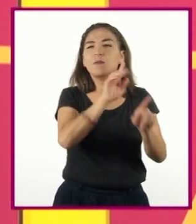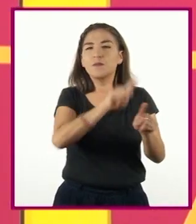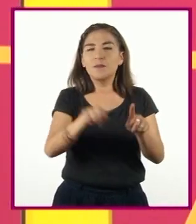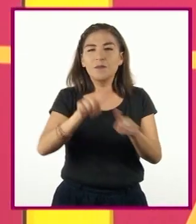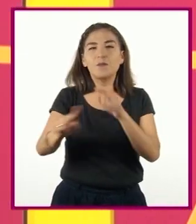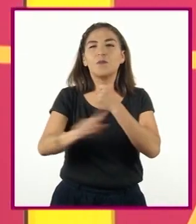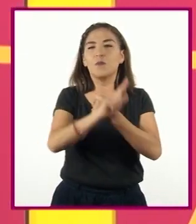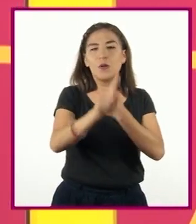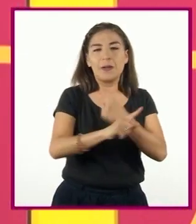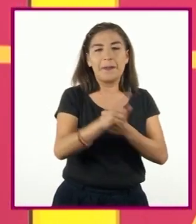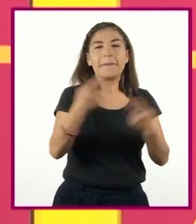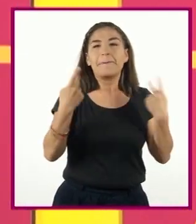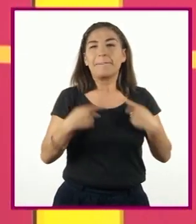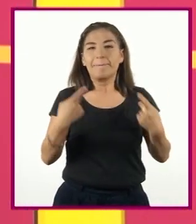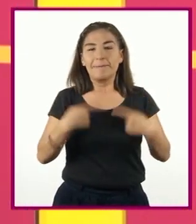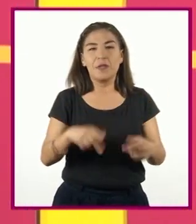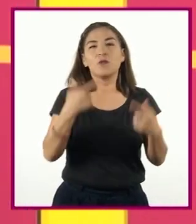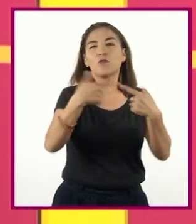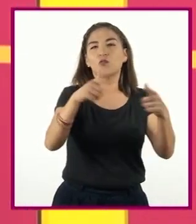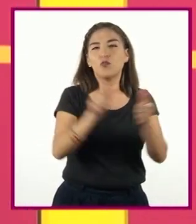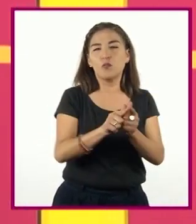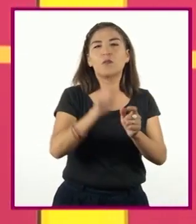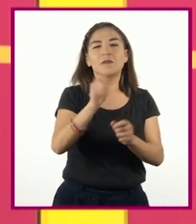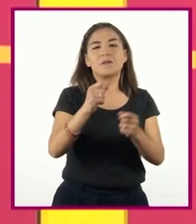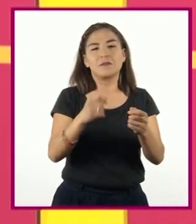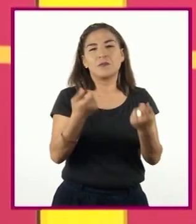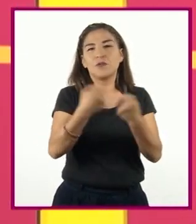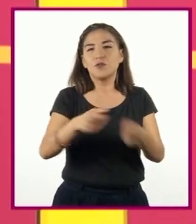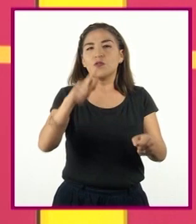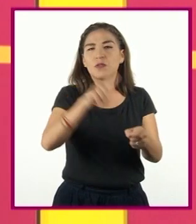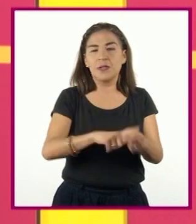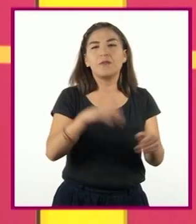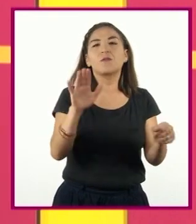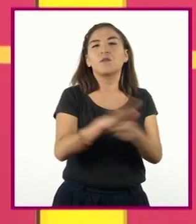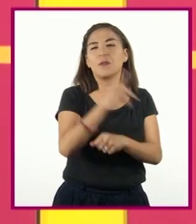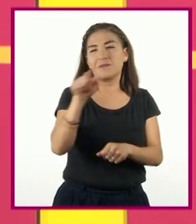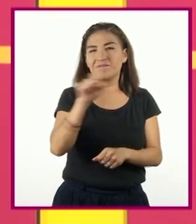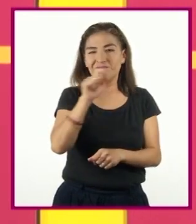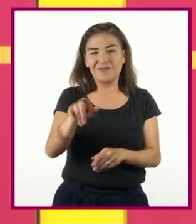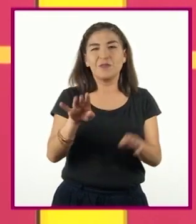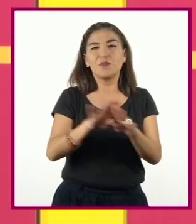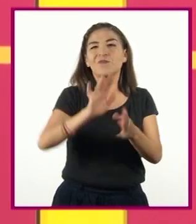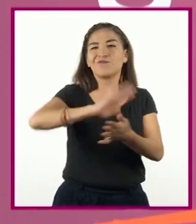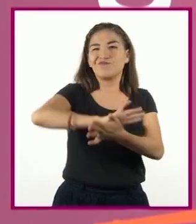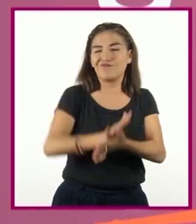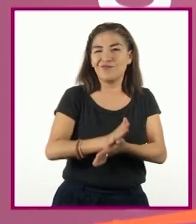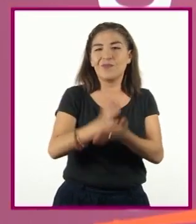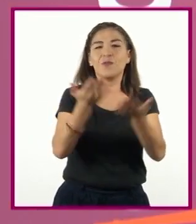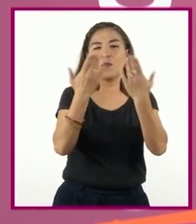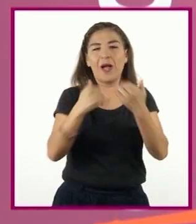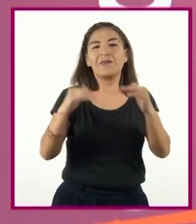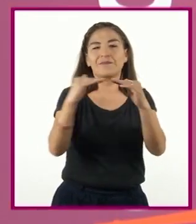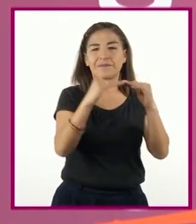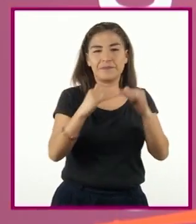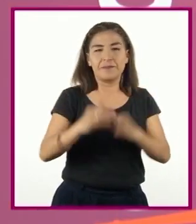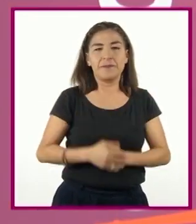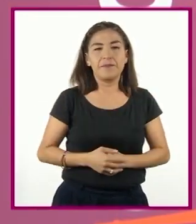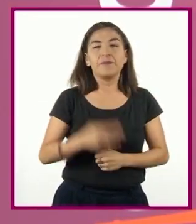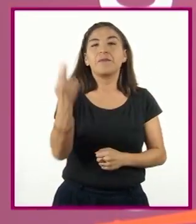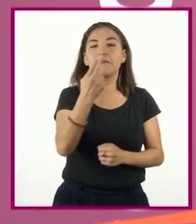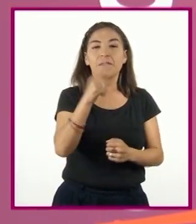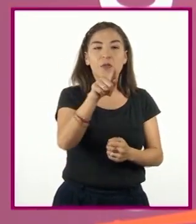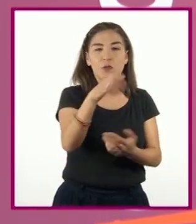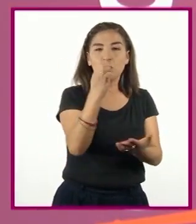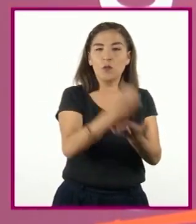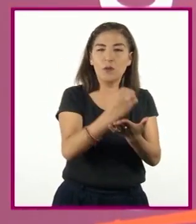que enfrentan las personas y grupos sociales originados por la desigualdad y la marginación. Necesitaremos su cuaderno